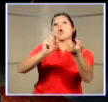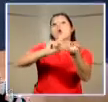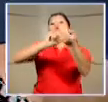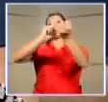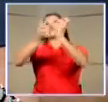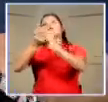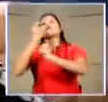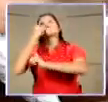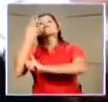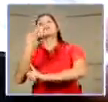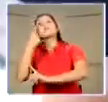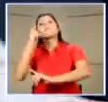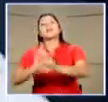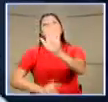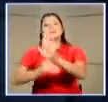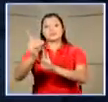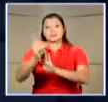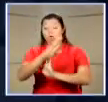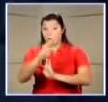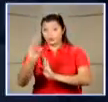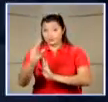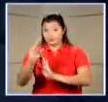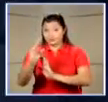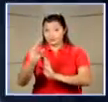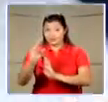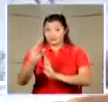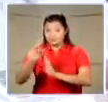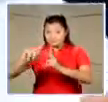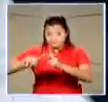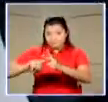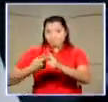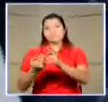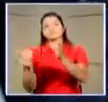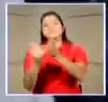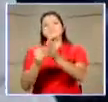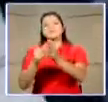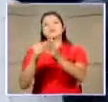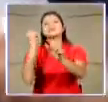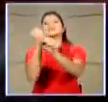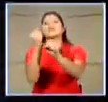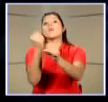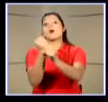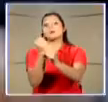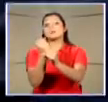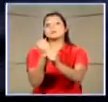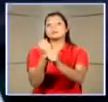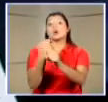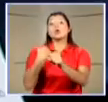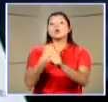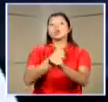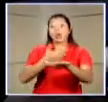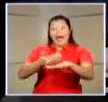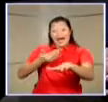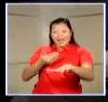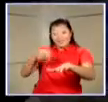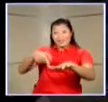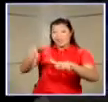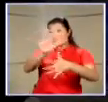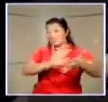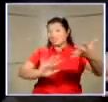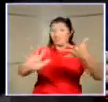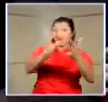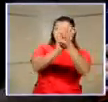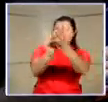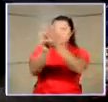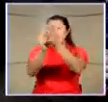fiscal para el desarrollo y la reactivación del empleo. Nosotros trabajamos esto antes de este bochinche, antes de que aparecieran